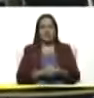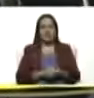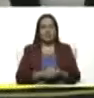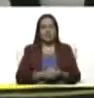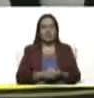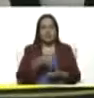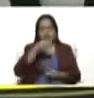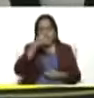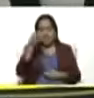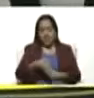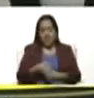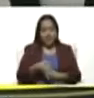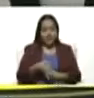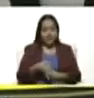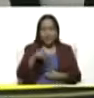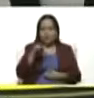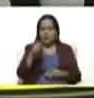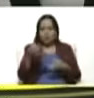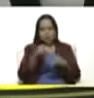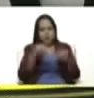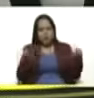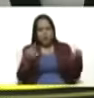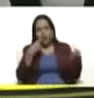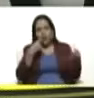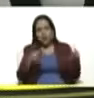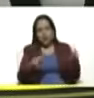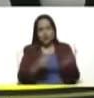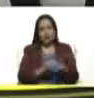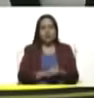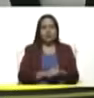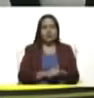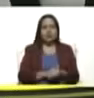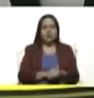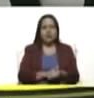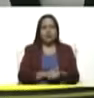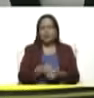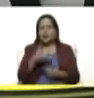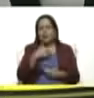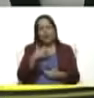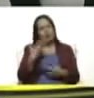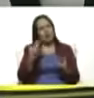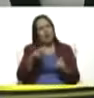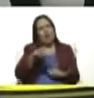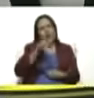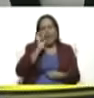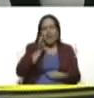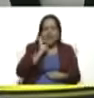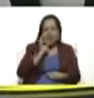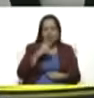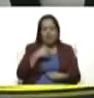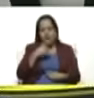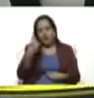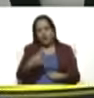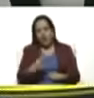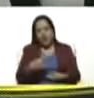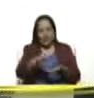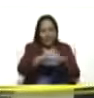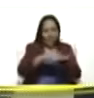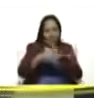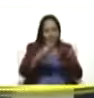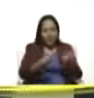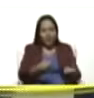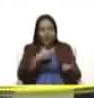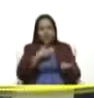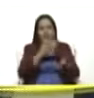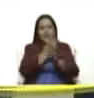De verdad que es maravilloso, se los digo. Como cafecero y tostador que soy, los felicito.